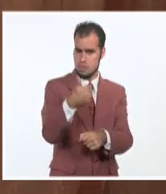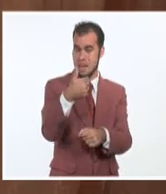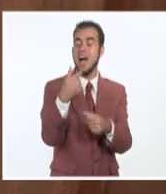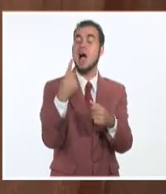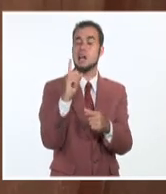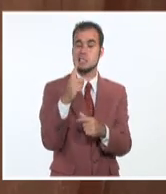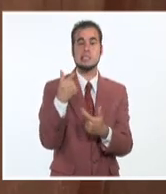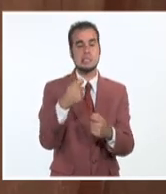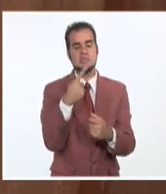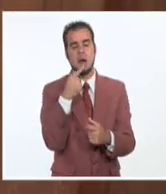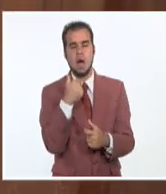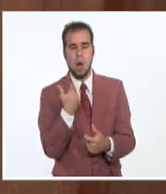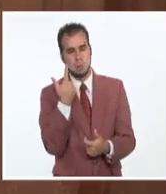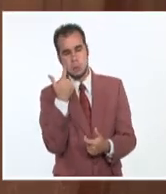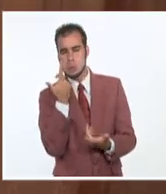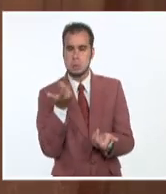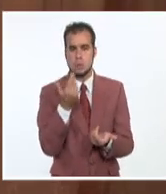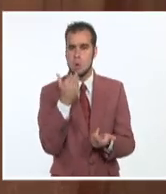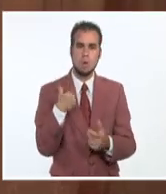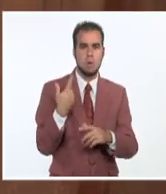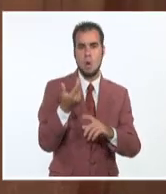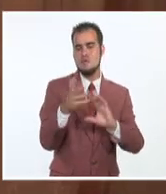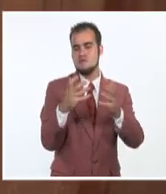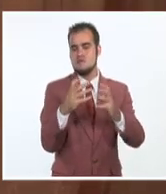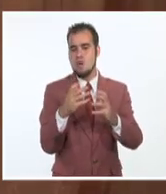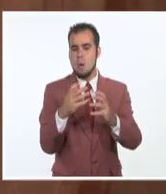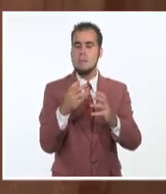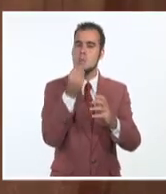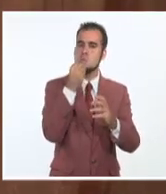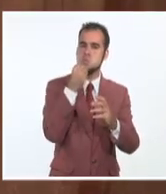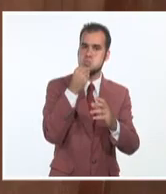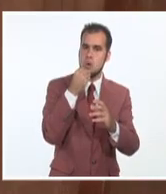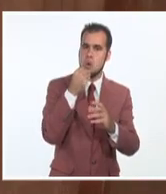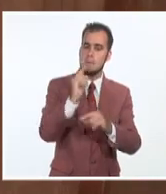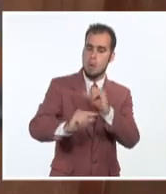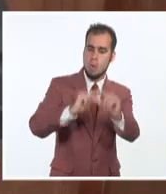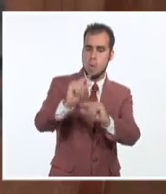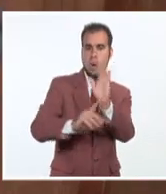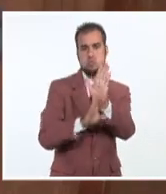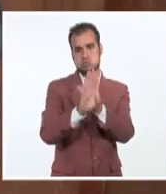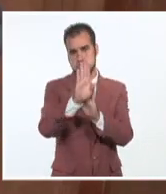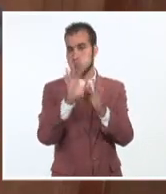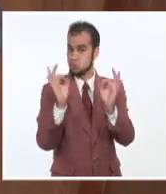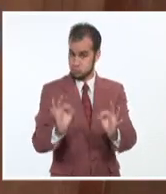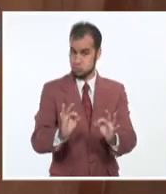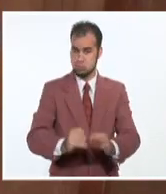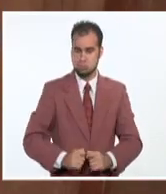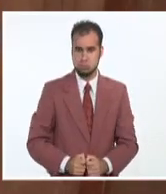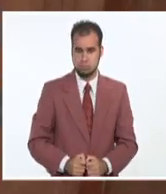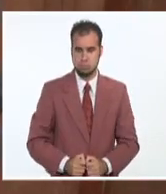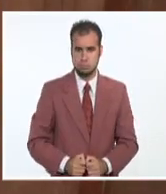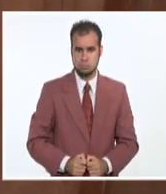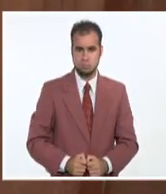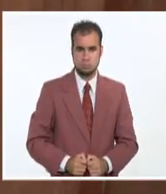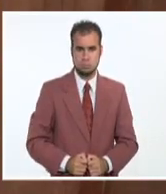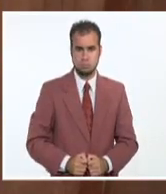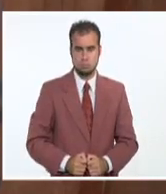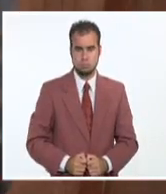cómo avanzamos y que cada paso que demos lo consolidemos y que seamos capaces de lograr